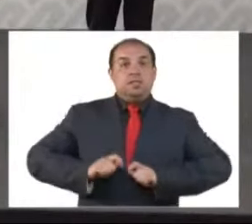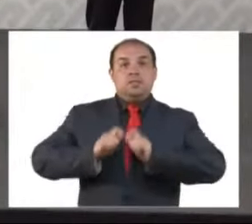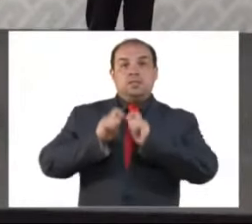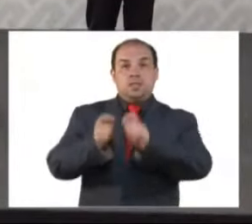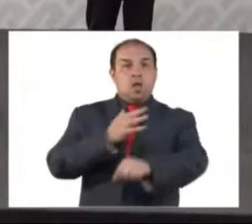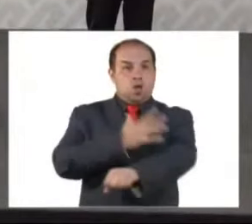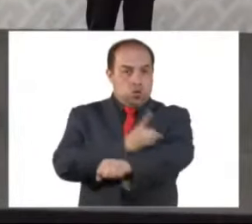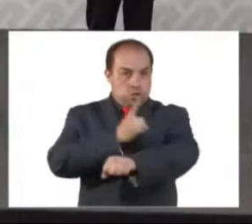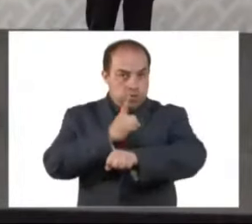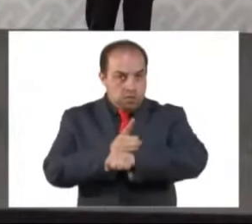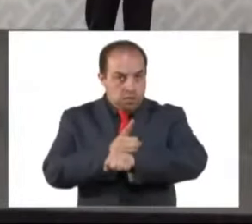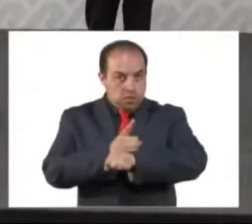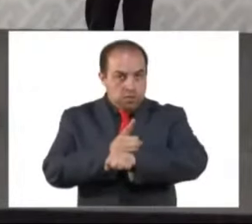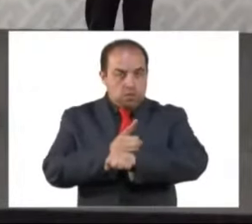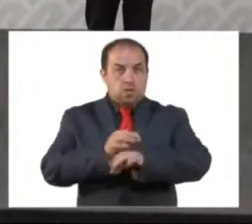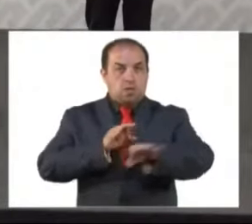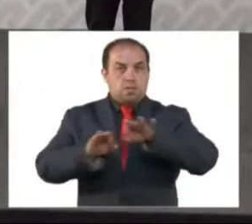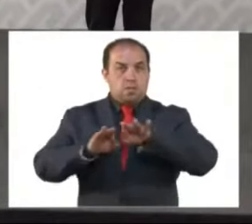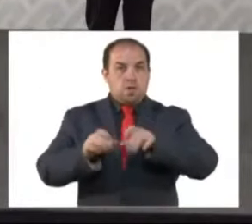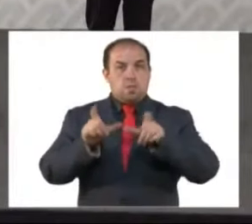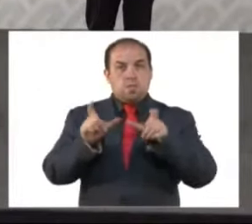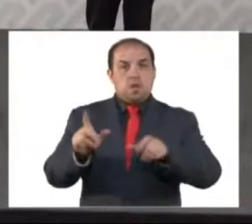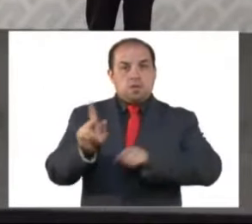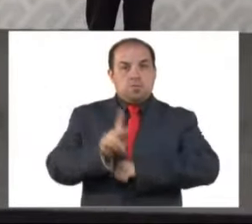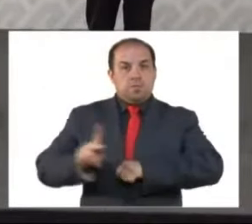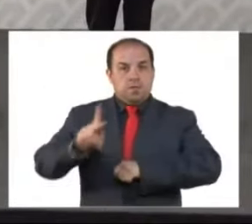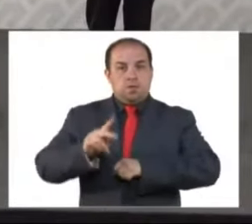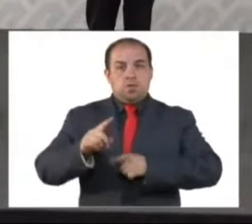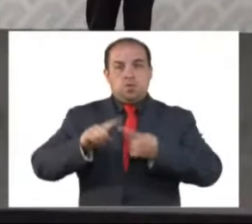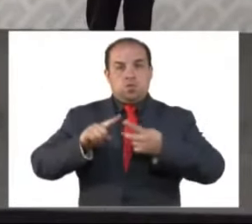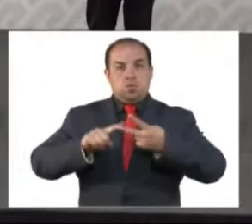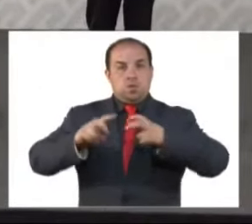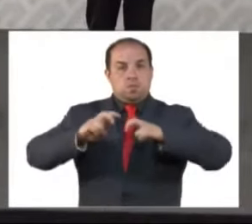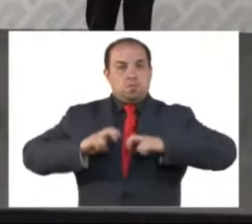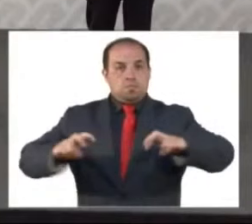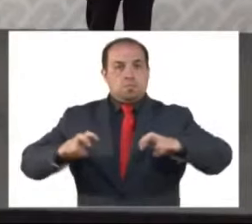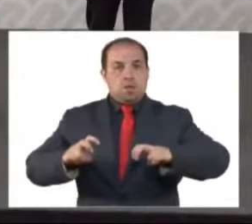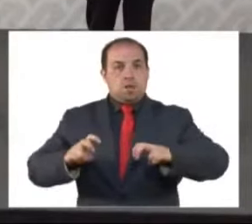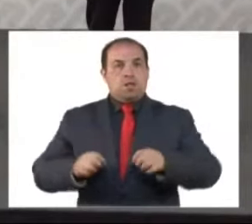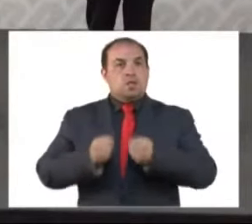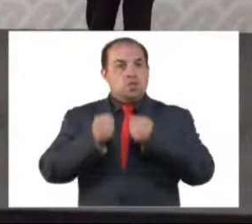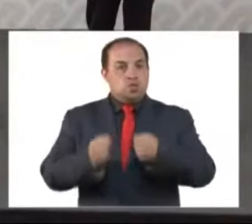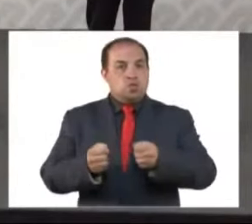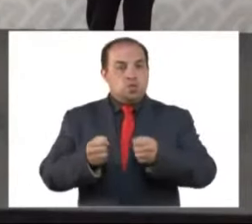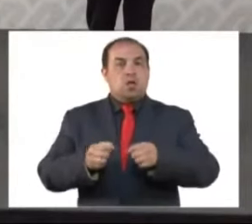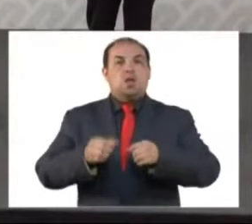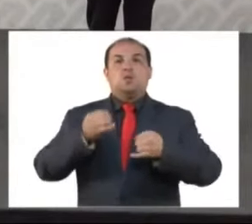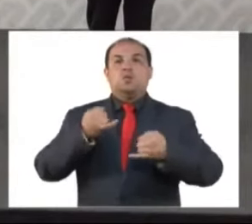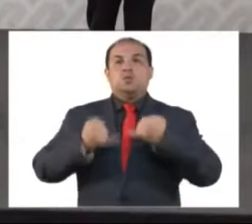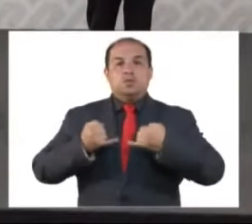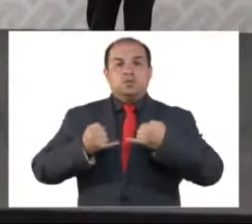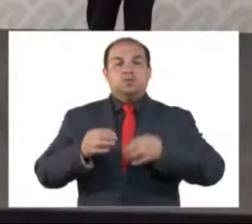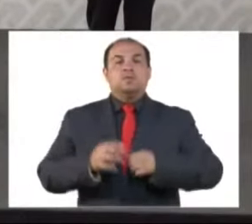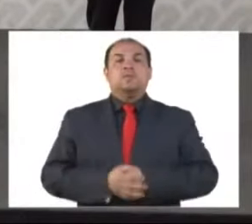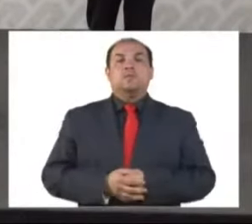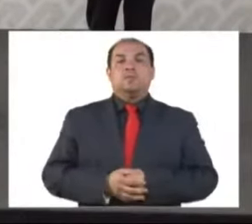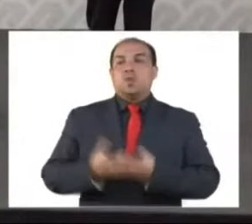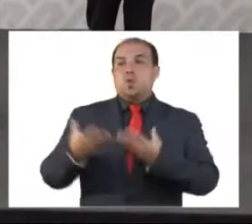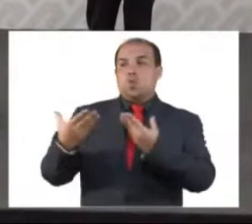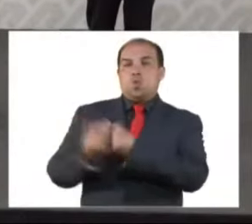todos los trabajos de Seguridad Ciudadana y el gabinete de Seguridad y Justicia por supuesto con Martí pero